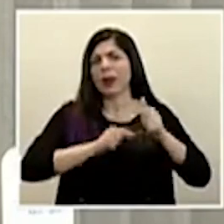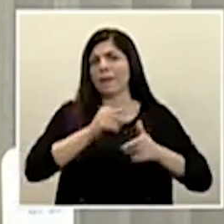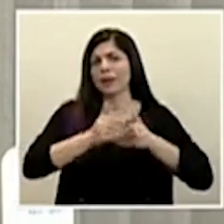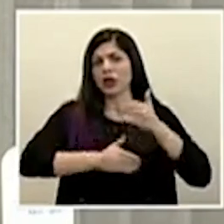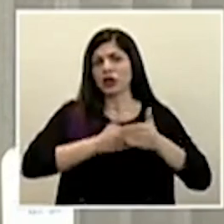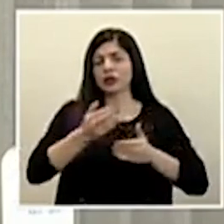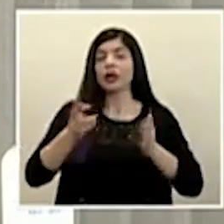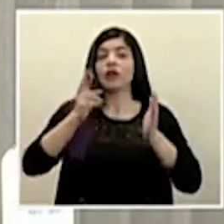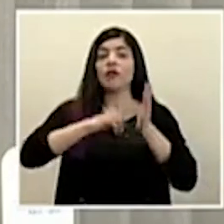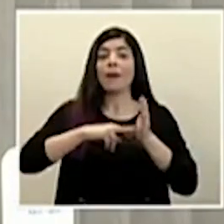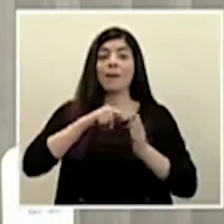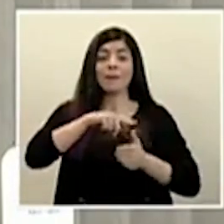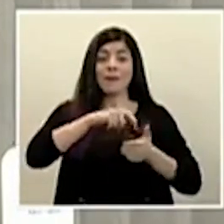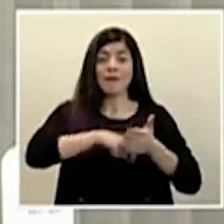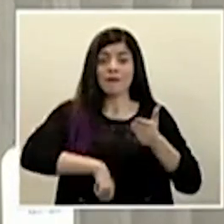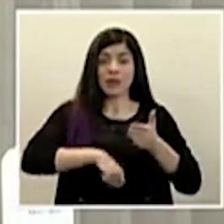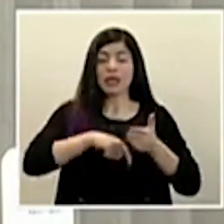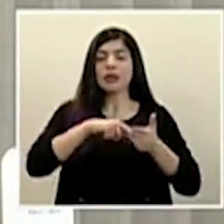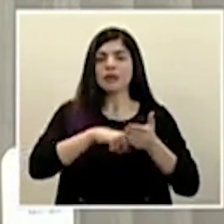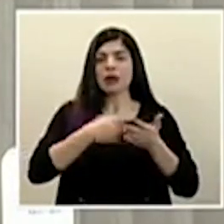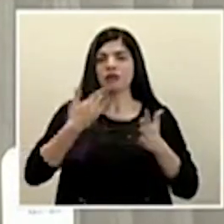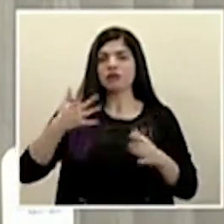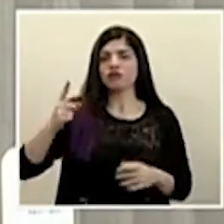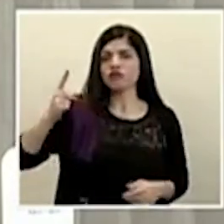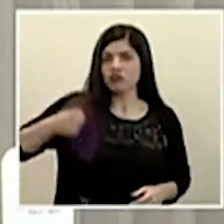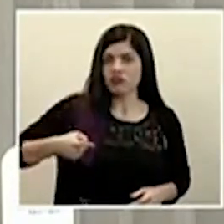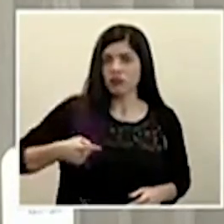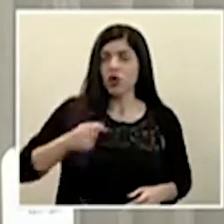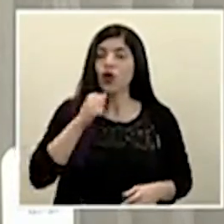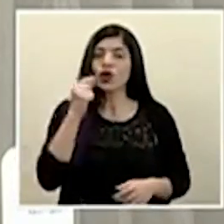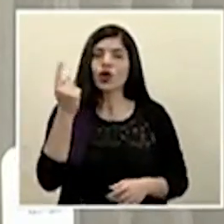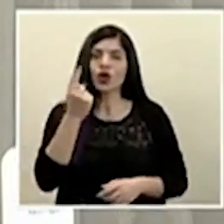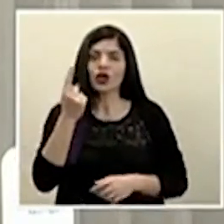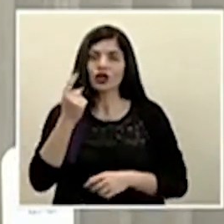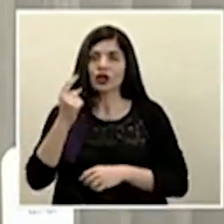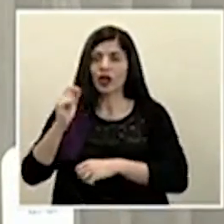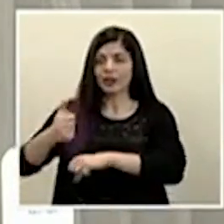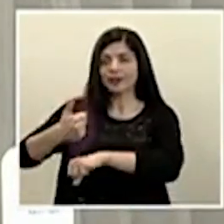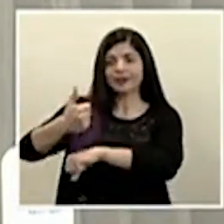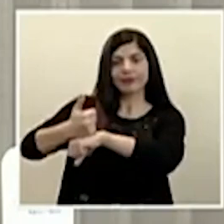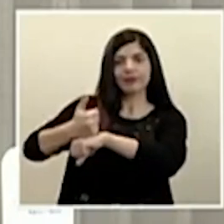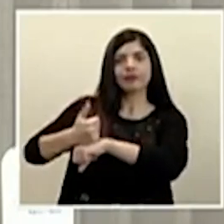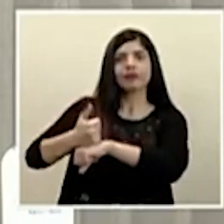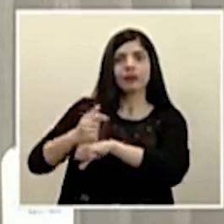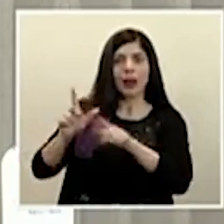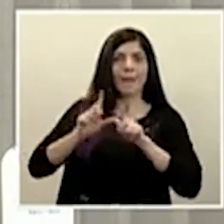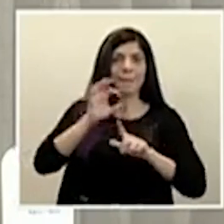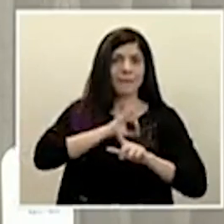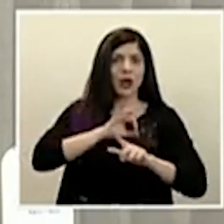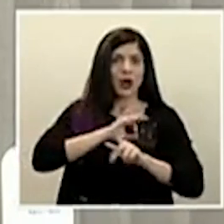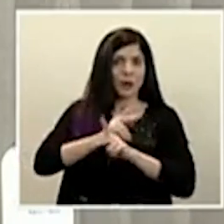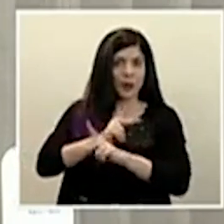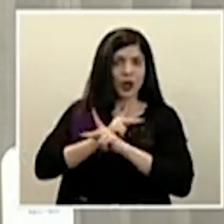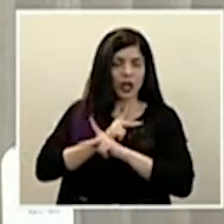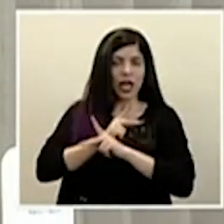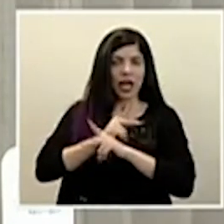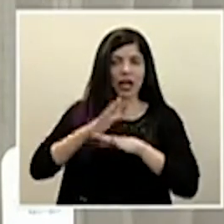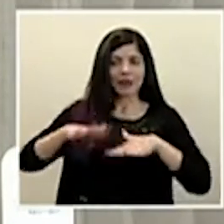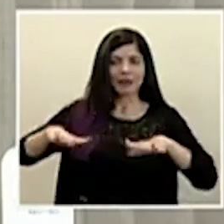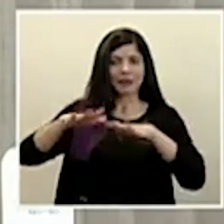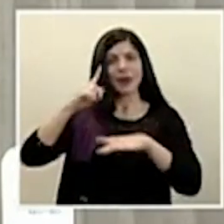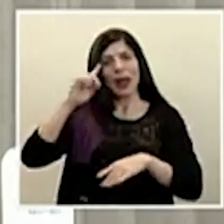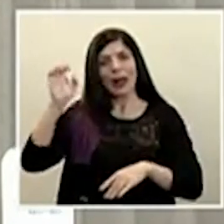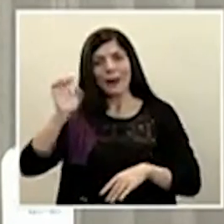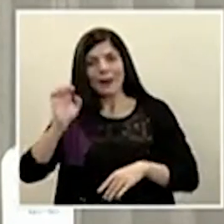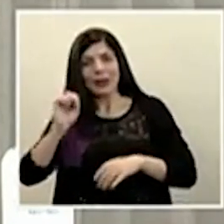proceso. Repito que con esta firma instruimos no solo la creación de este bono proteger en el marco de la emergencia